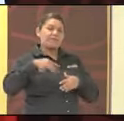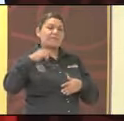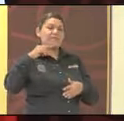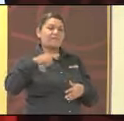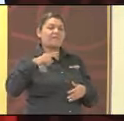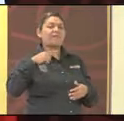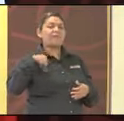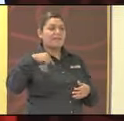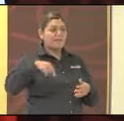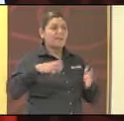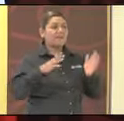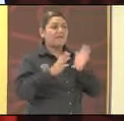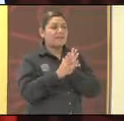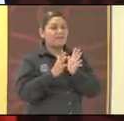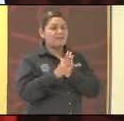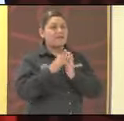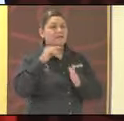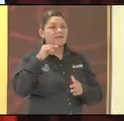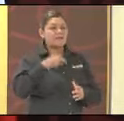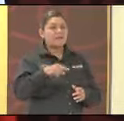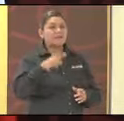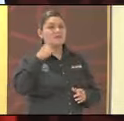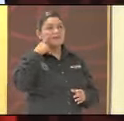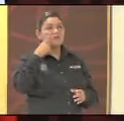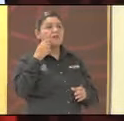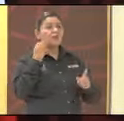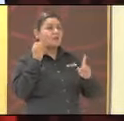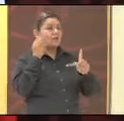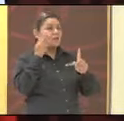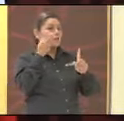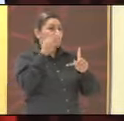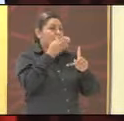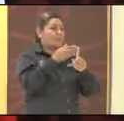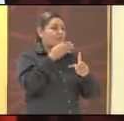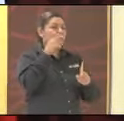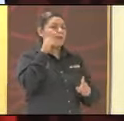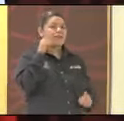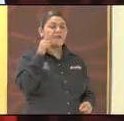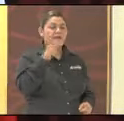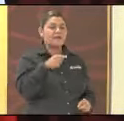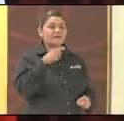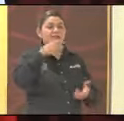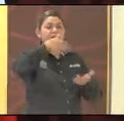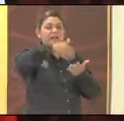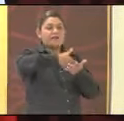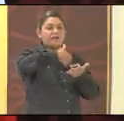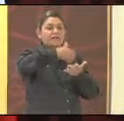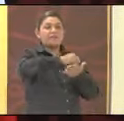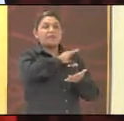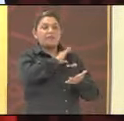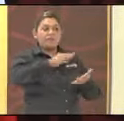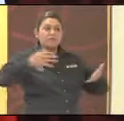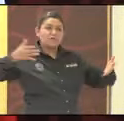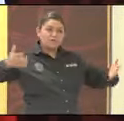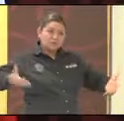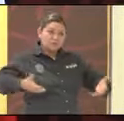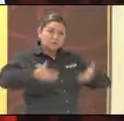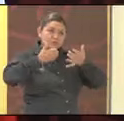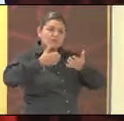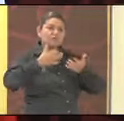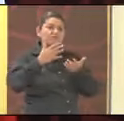están participando, porque nuestro objetivo es que la draga la podamos recuperar, la